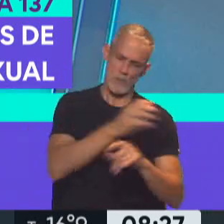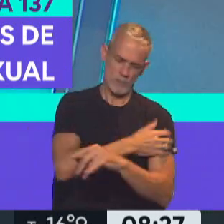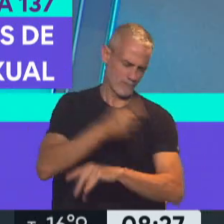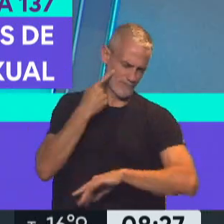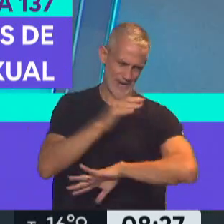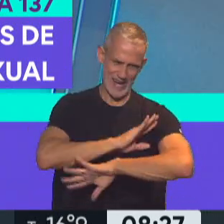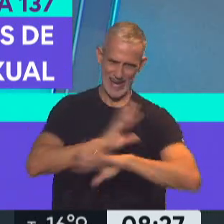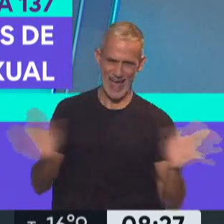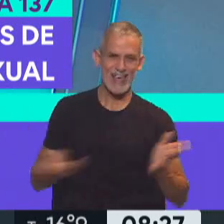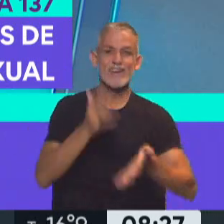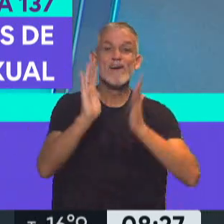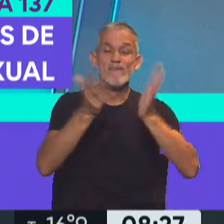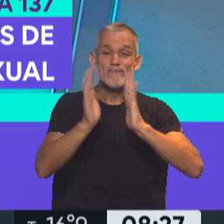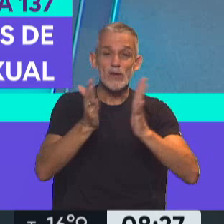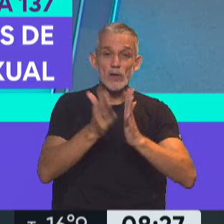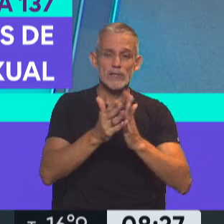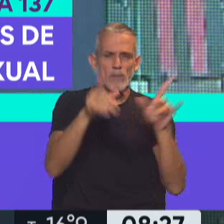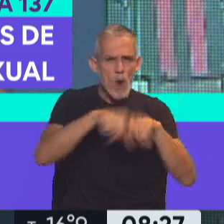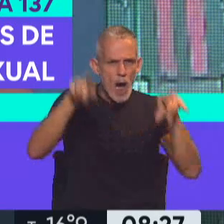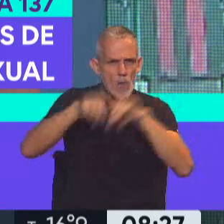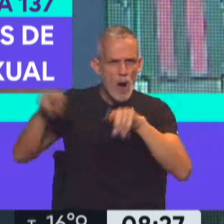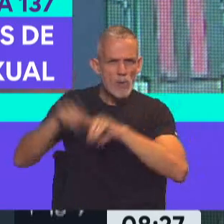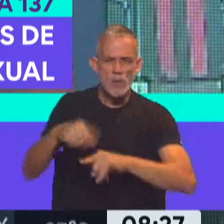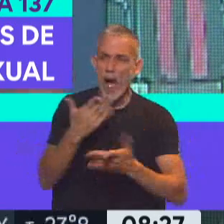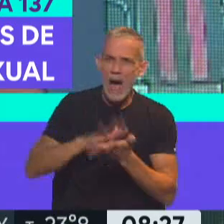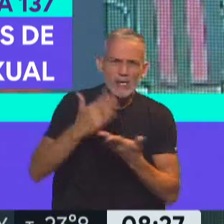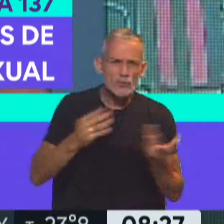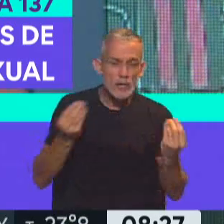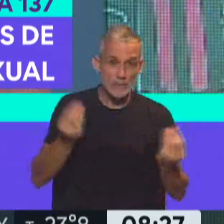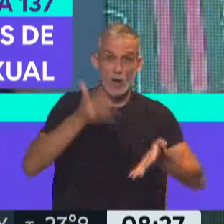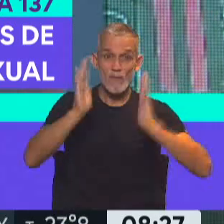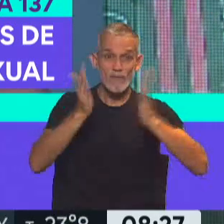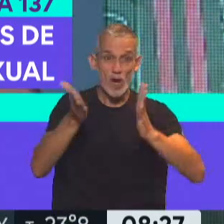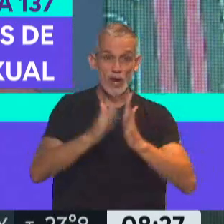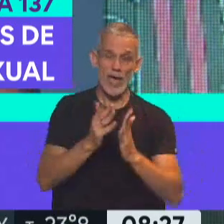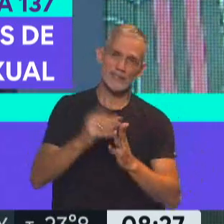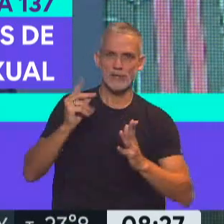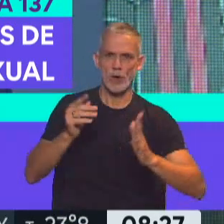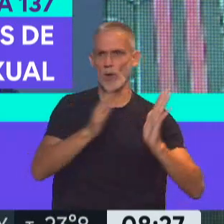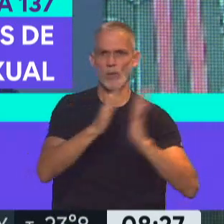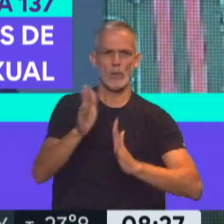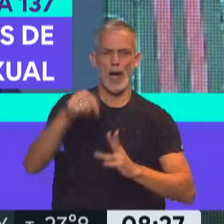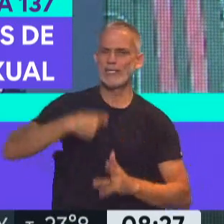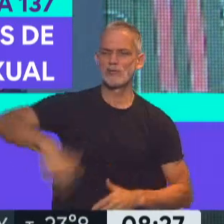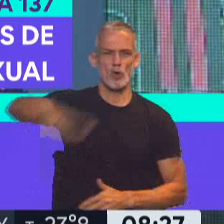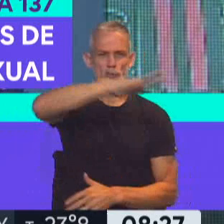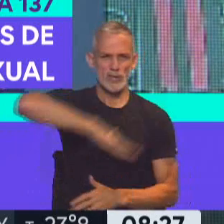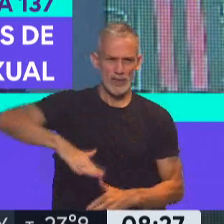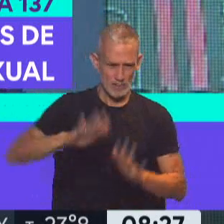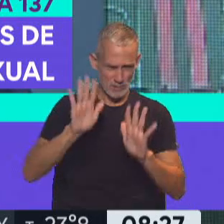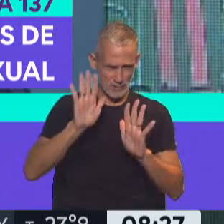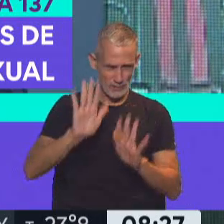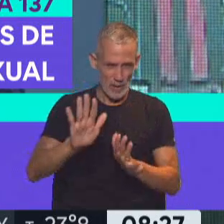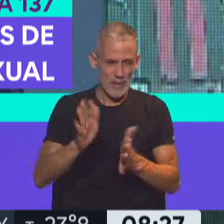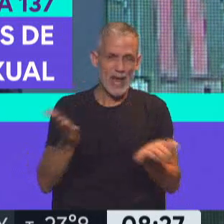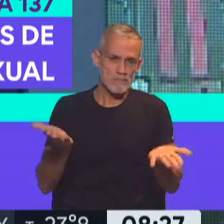¿no? esa violencia, esto que se repite, que a veces dice, bueno, ¿qué están hablando, no? La violencia es estructural a esta sociedad. Digo,